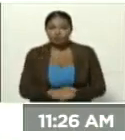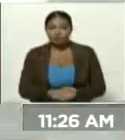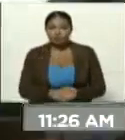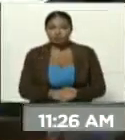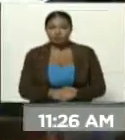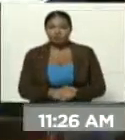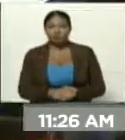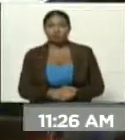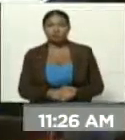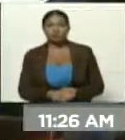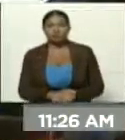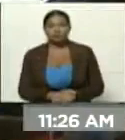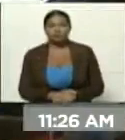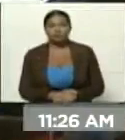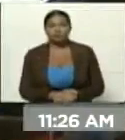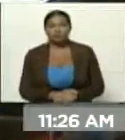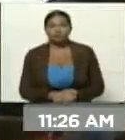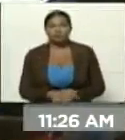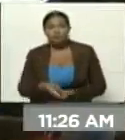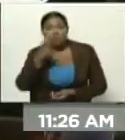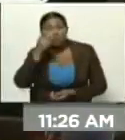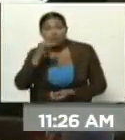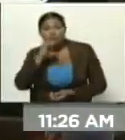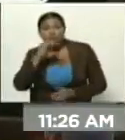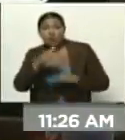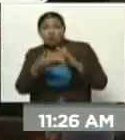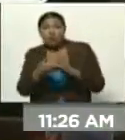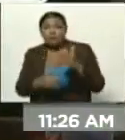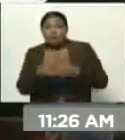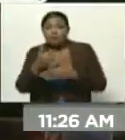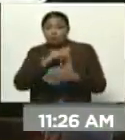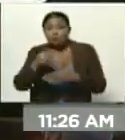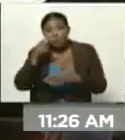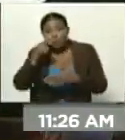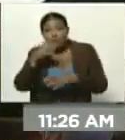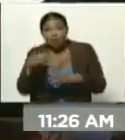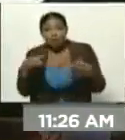Twitter. Bueno, pendiente de la información, ¿no? si hay más, ahí estamos pendientes del equipo de producción.